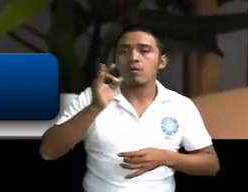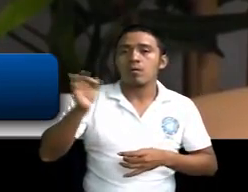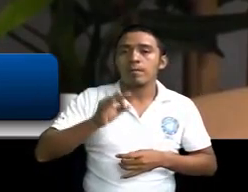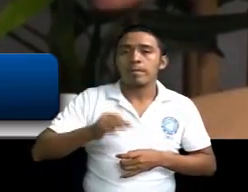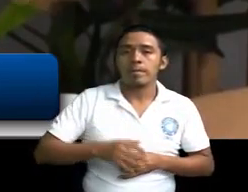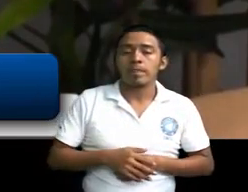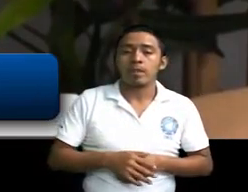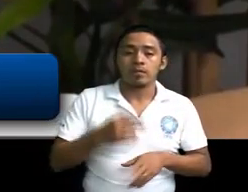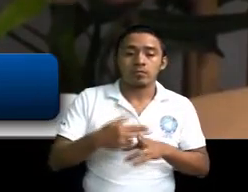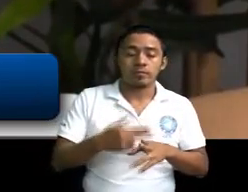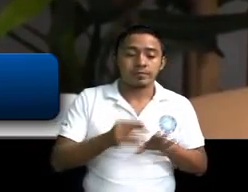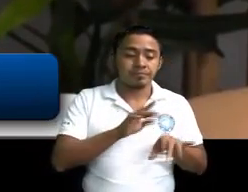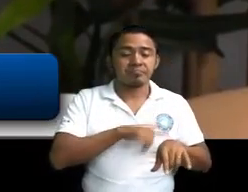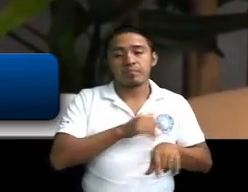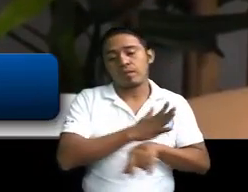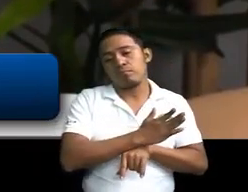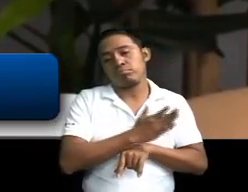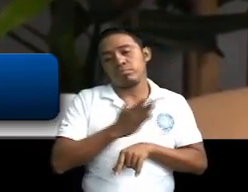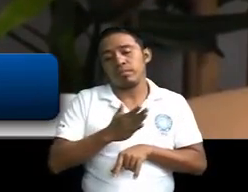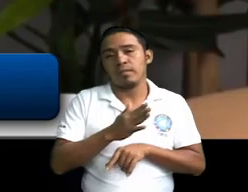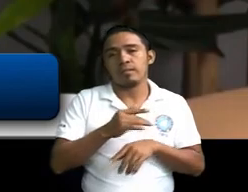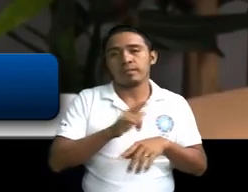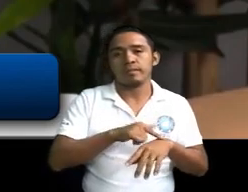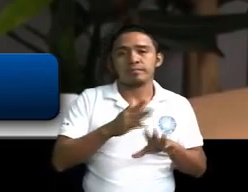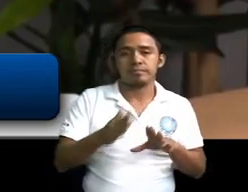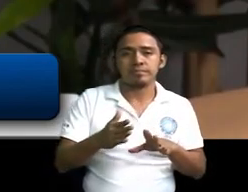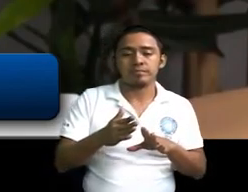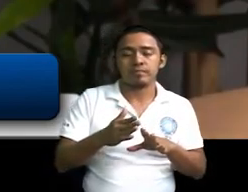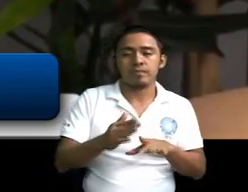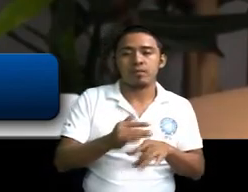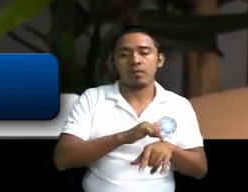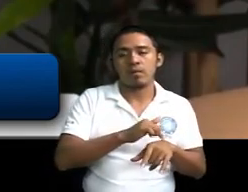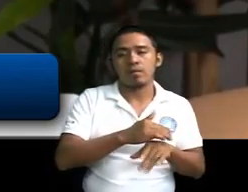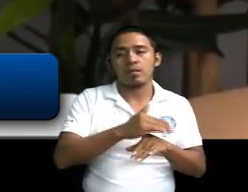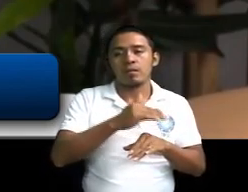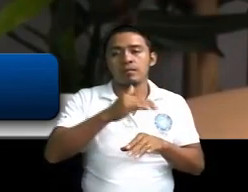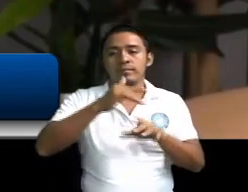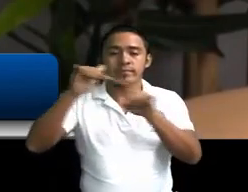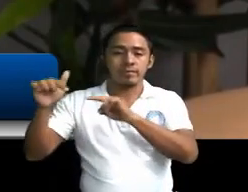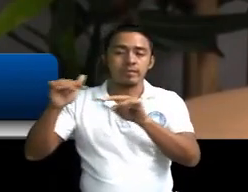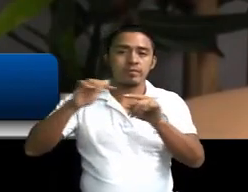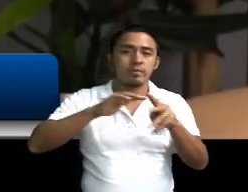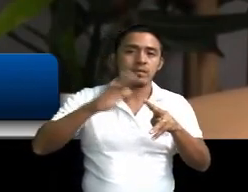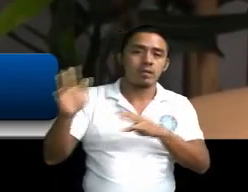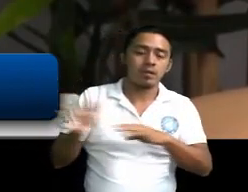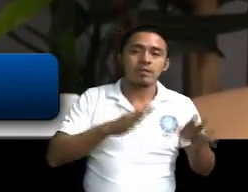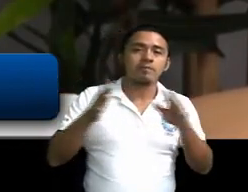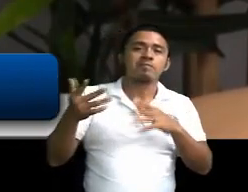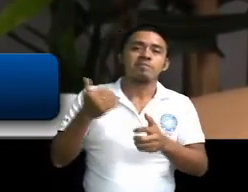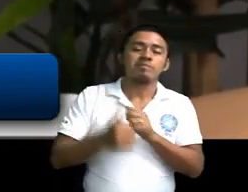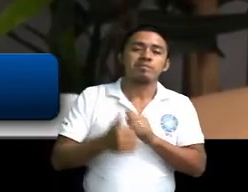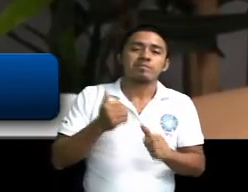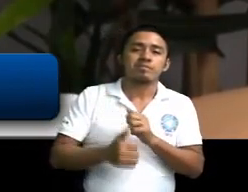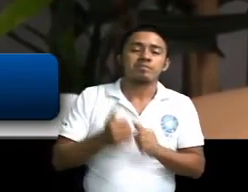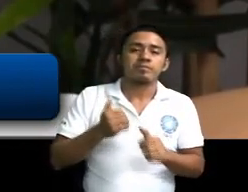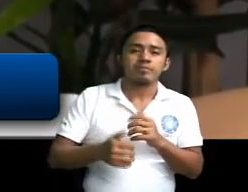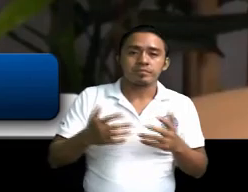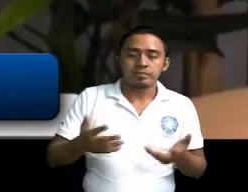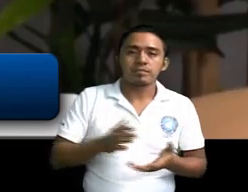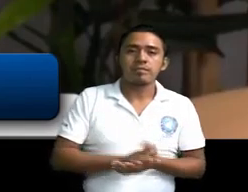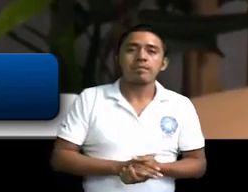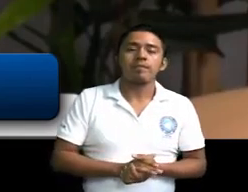es transitoria. El dolor llega, se instaura, se tienen que hacer que descartar problemas graves que pueden presentar los niños, como